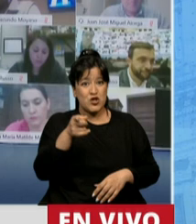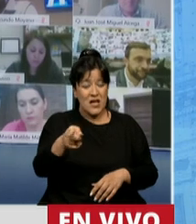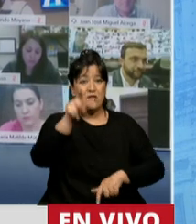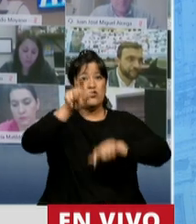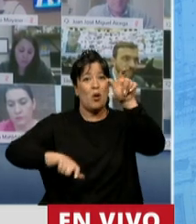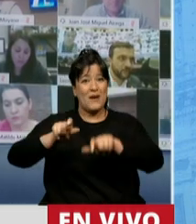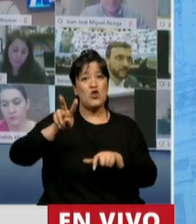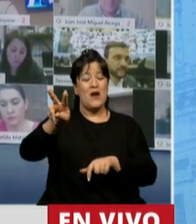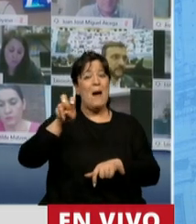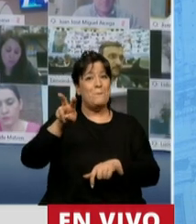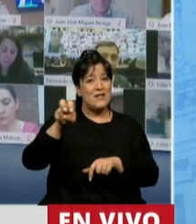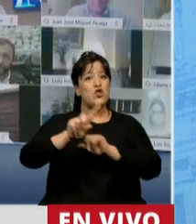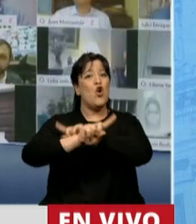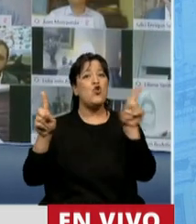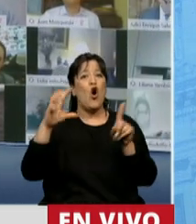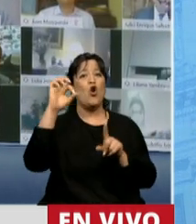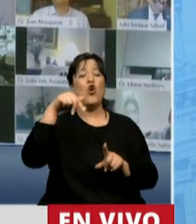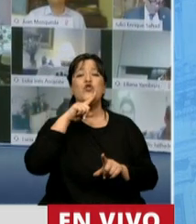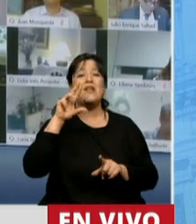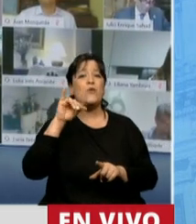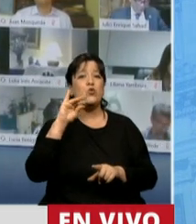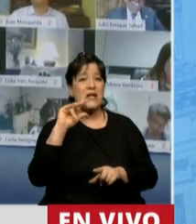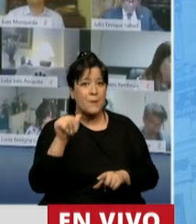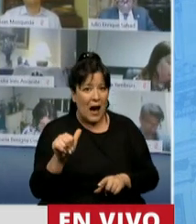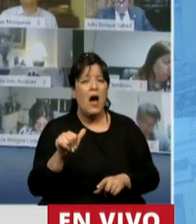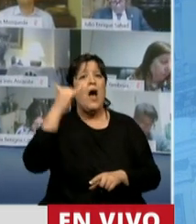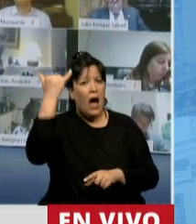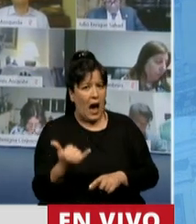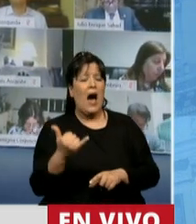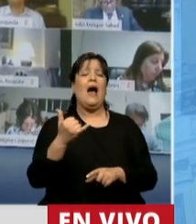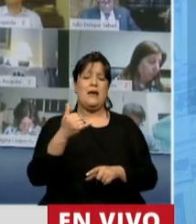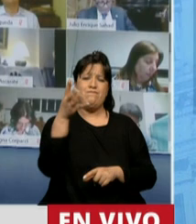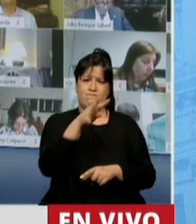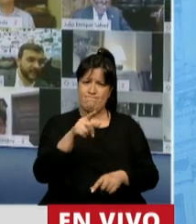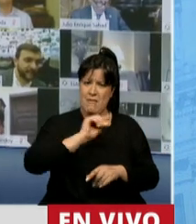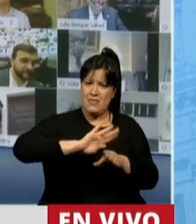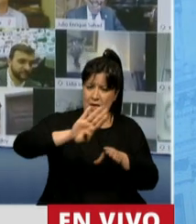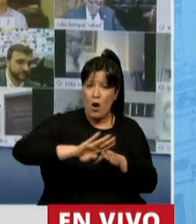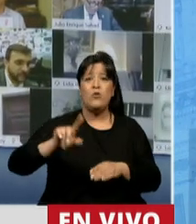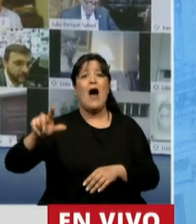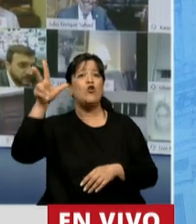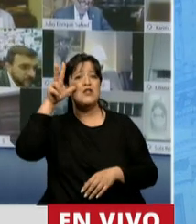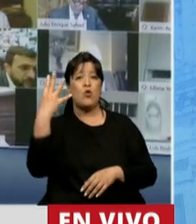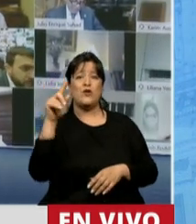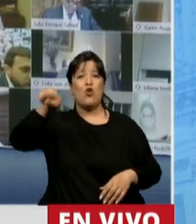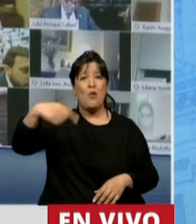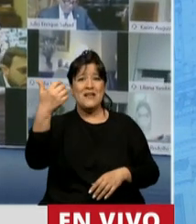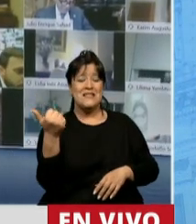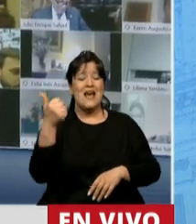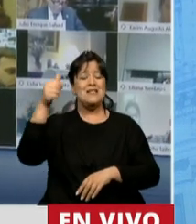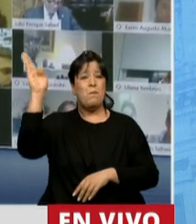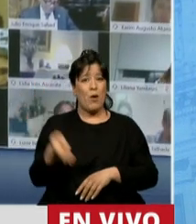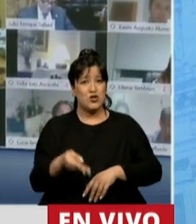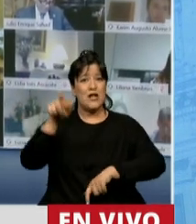beneficiarios de pensiones no contributivas están endeudado con ansés el 84,6 por de los beneficiarios de la